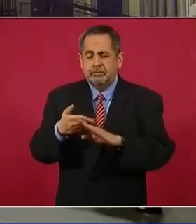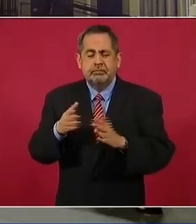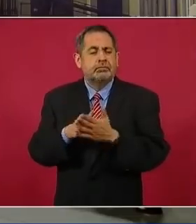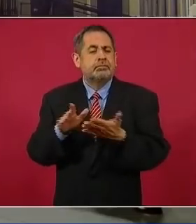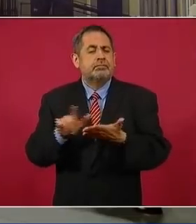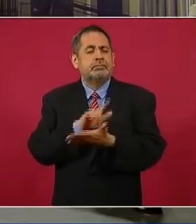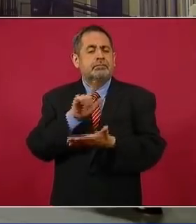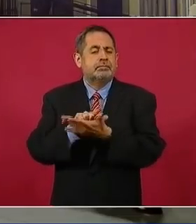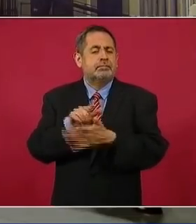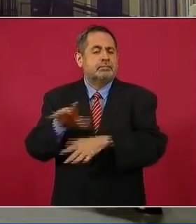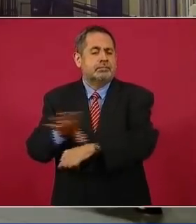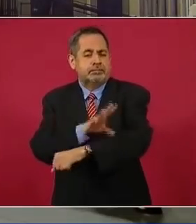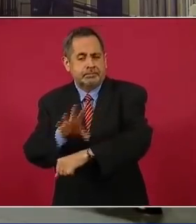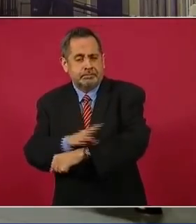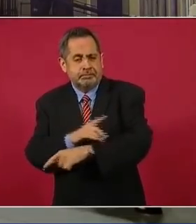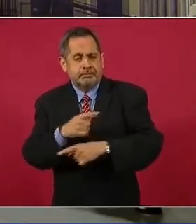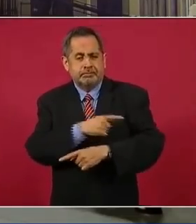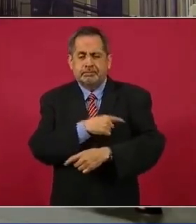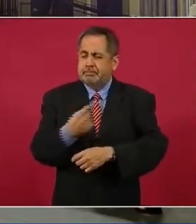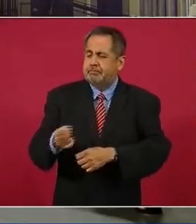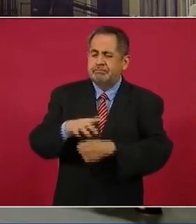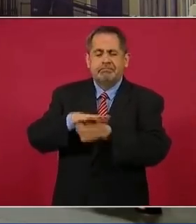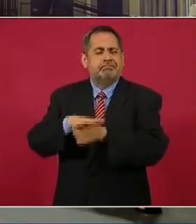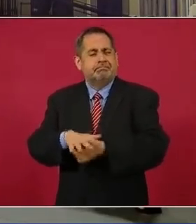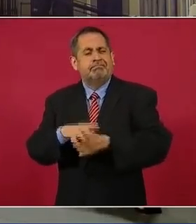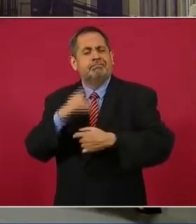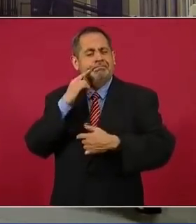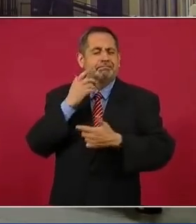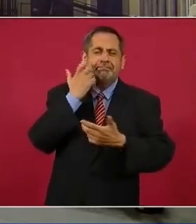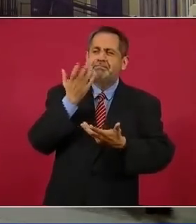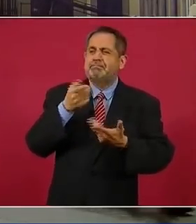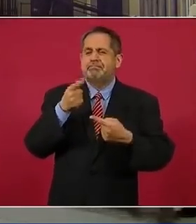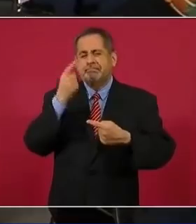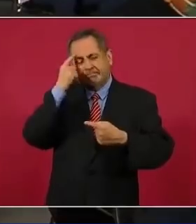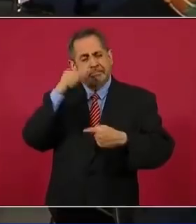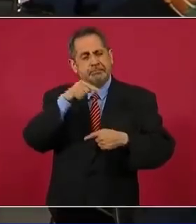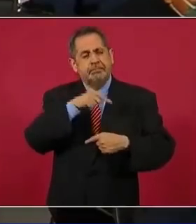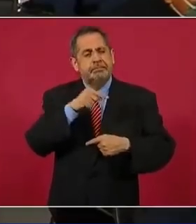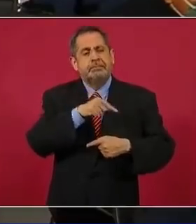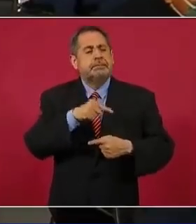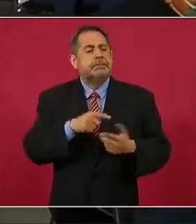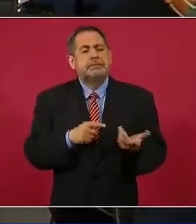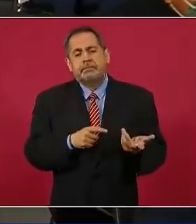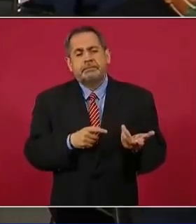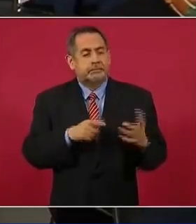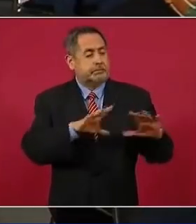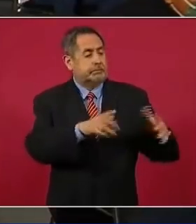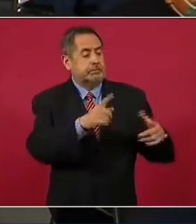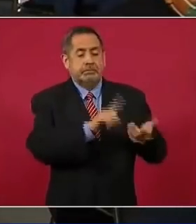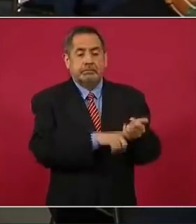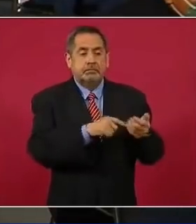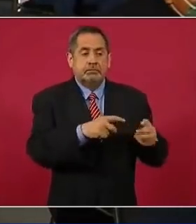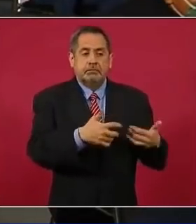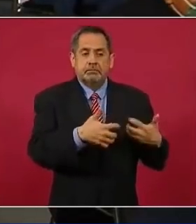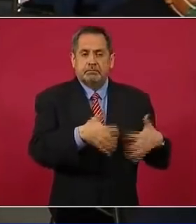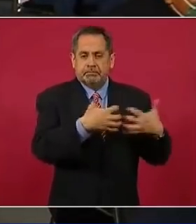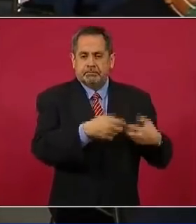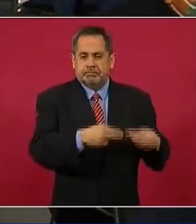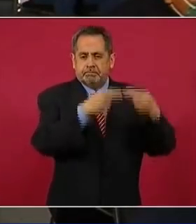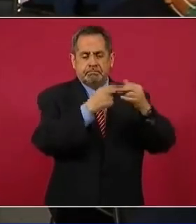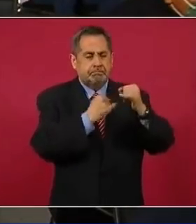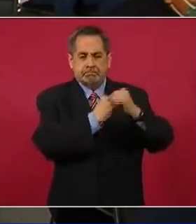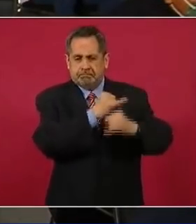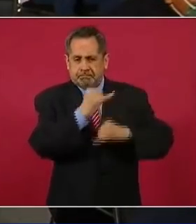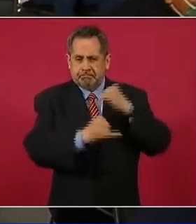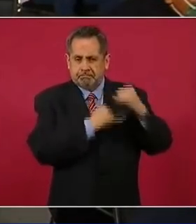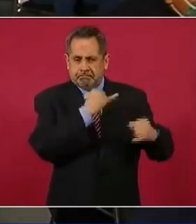eléctrica, presidente, y una presión para que evidentemente los intereses de ciertas empresas